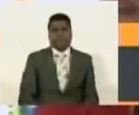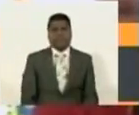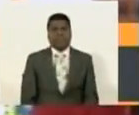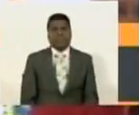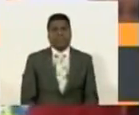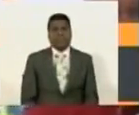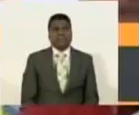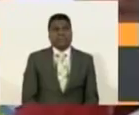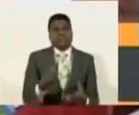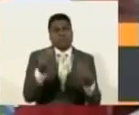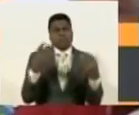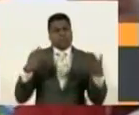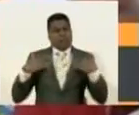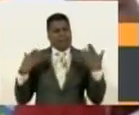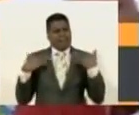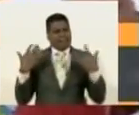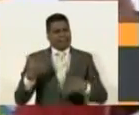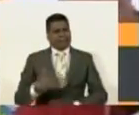Hay un montón que se alegraron ahí.